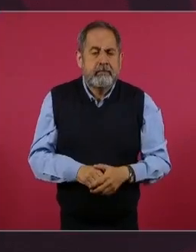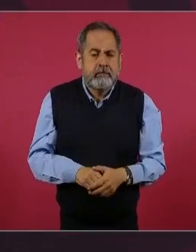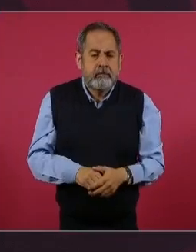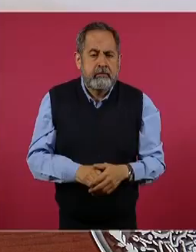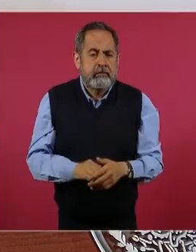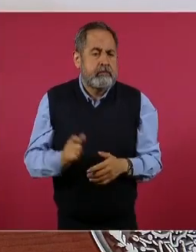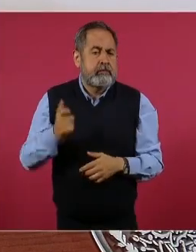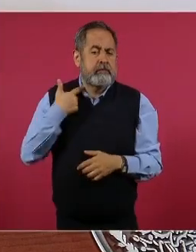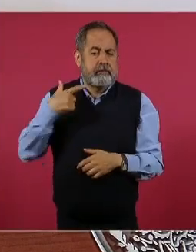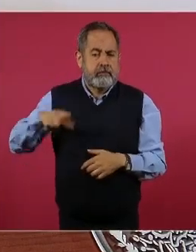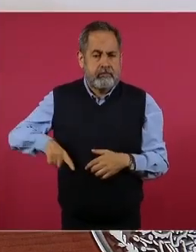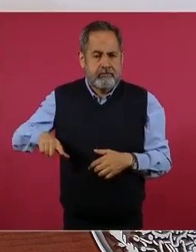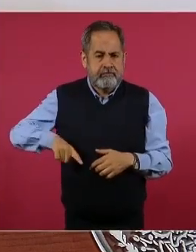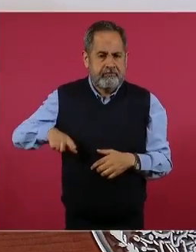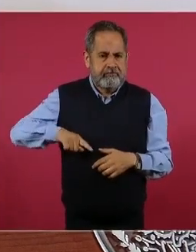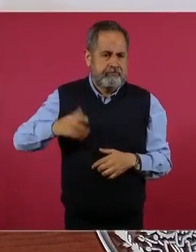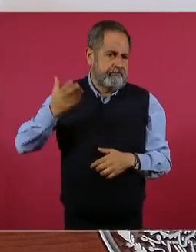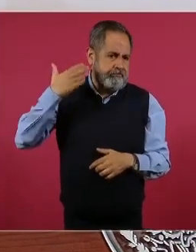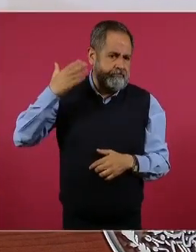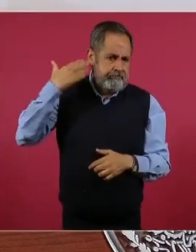gobiernos anteriores,